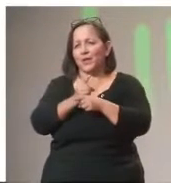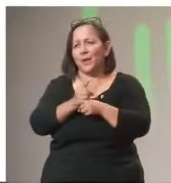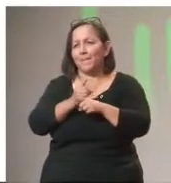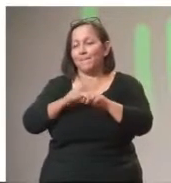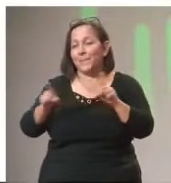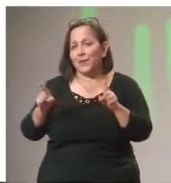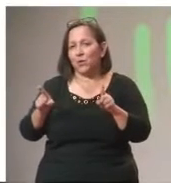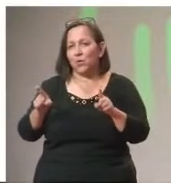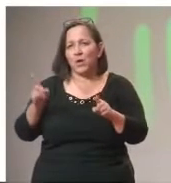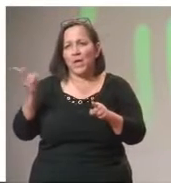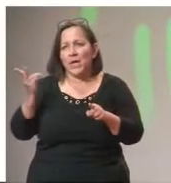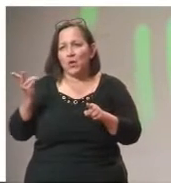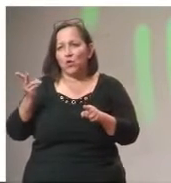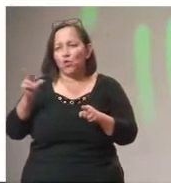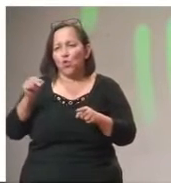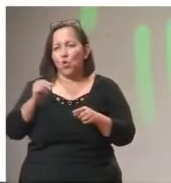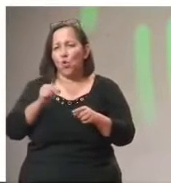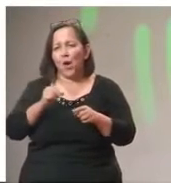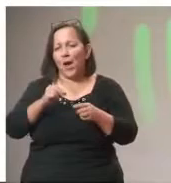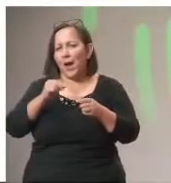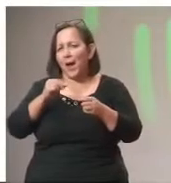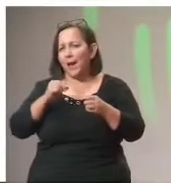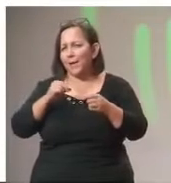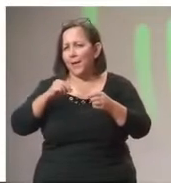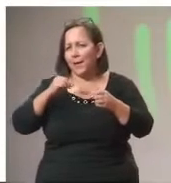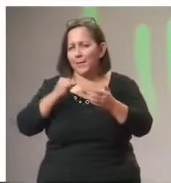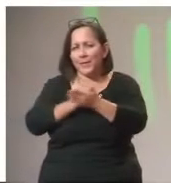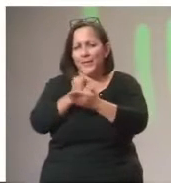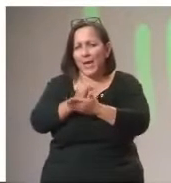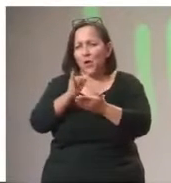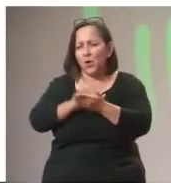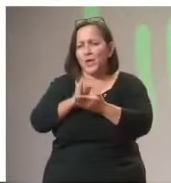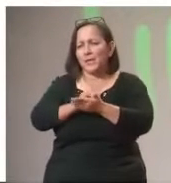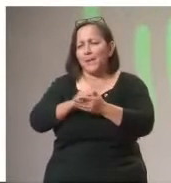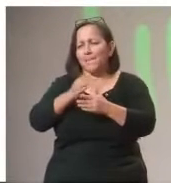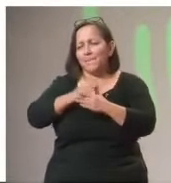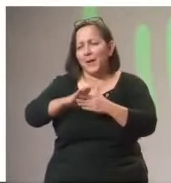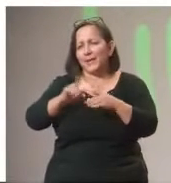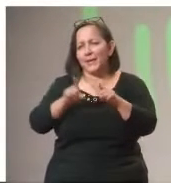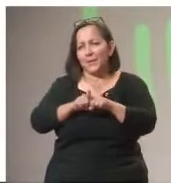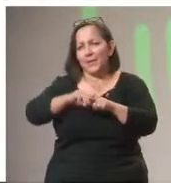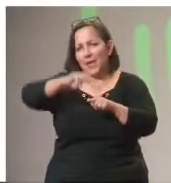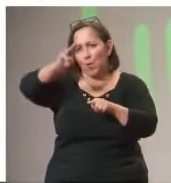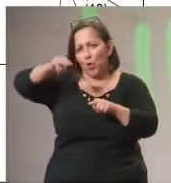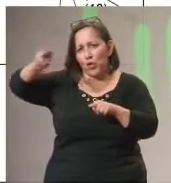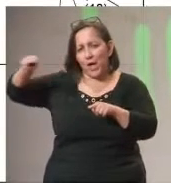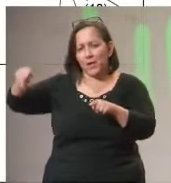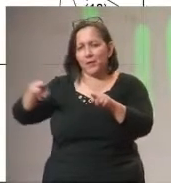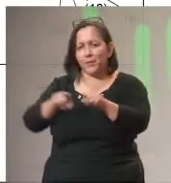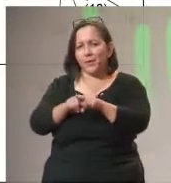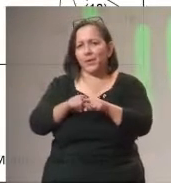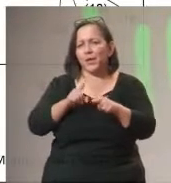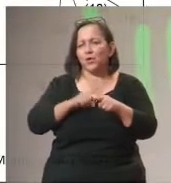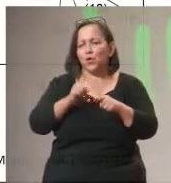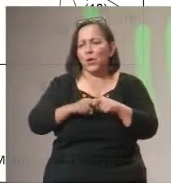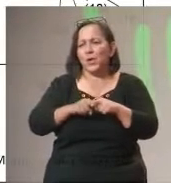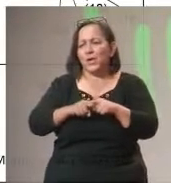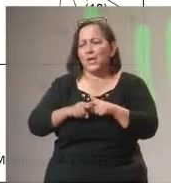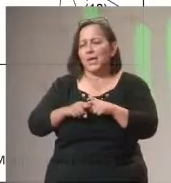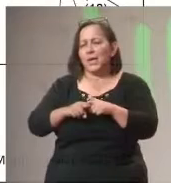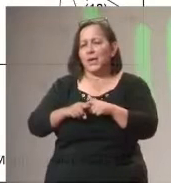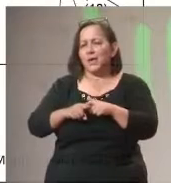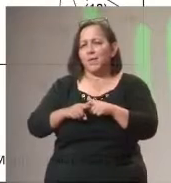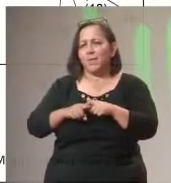Sin embargo, ellos no analizaron esa temporalidad o esa variación espacial en la cordillera. En términos de los gases